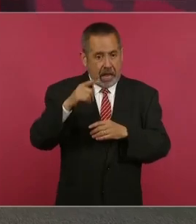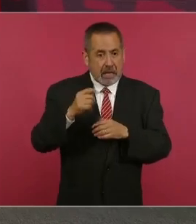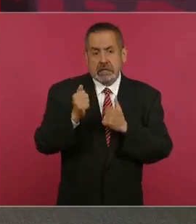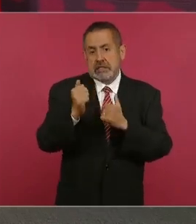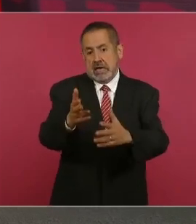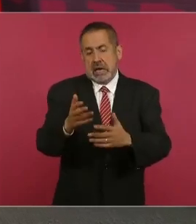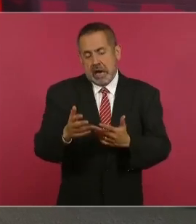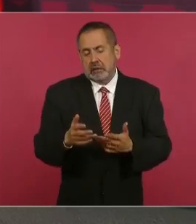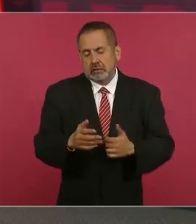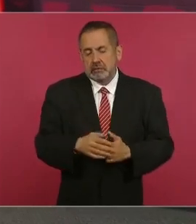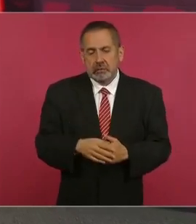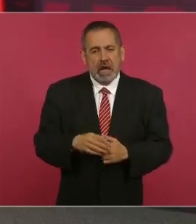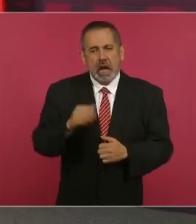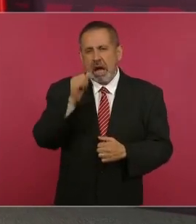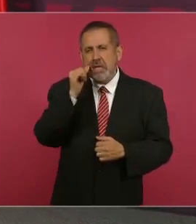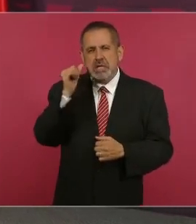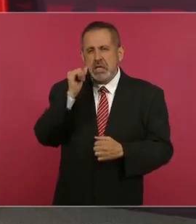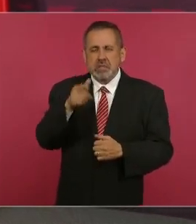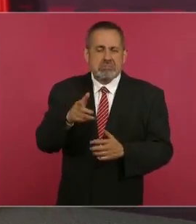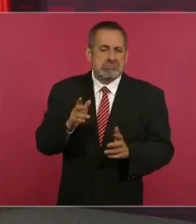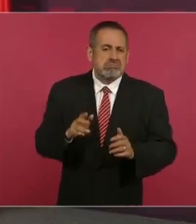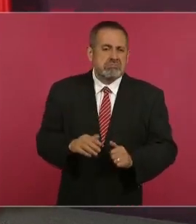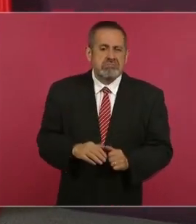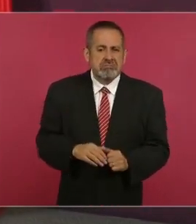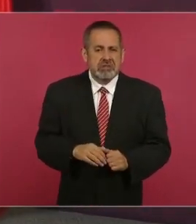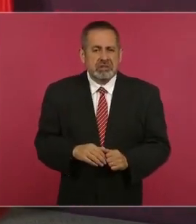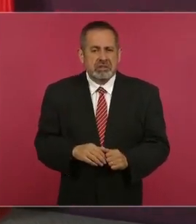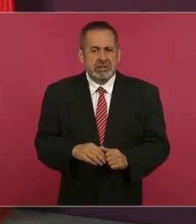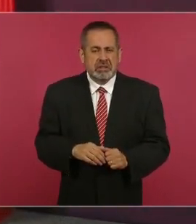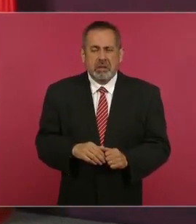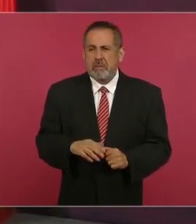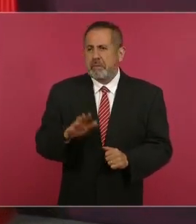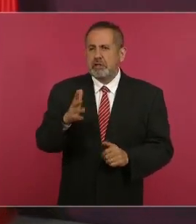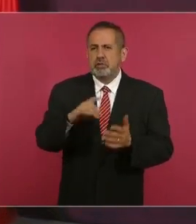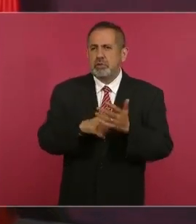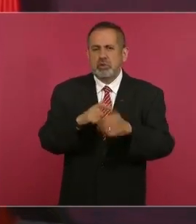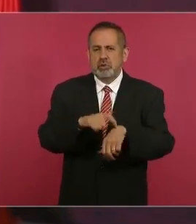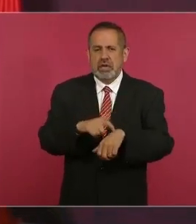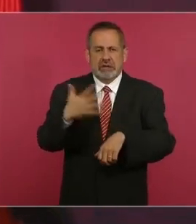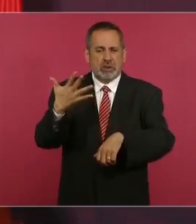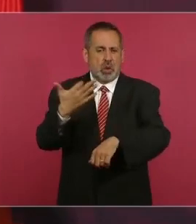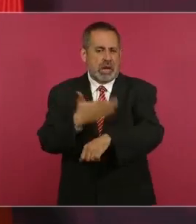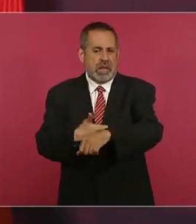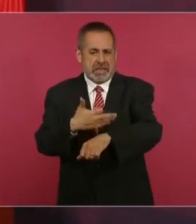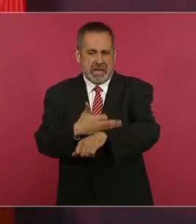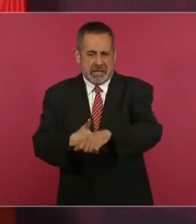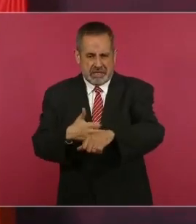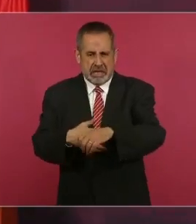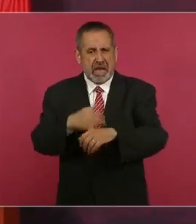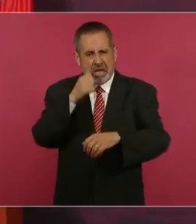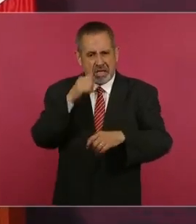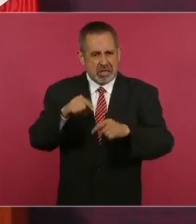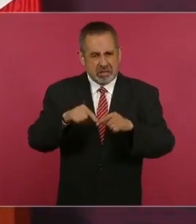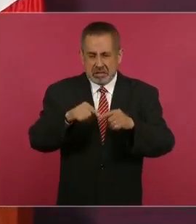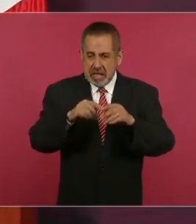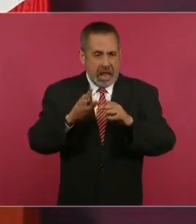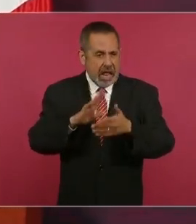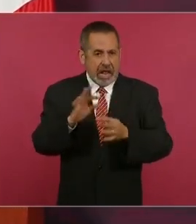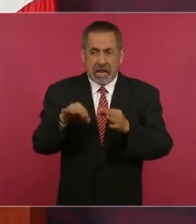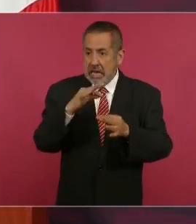Ayer, como a las 5 de la tarde, quedó